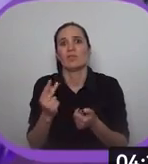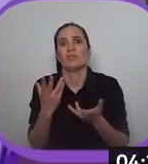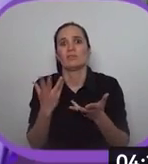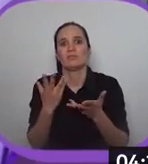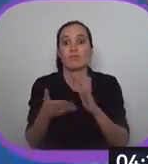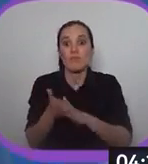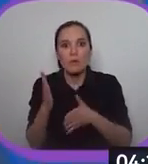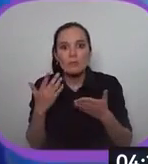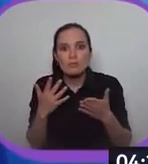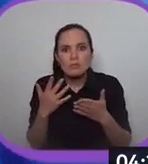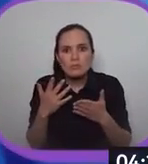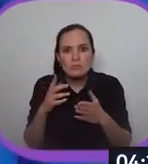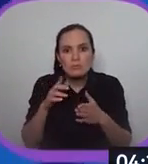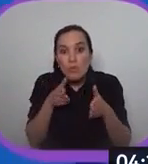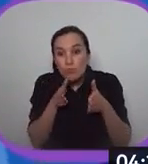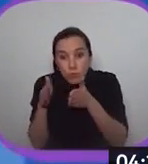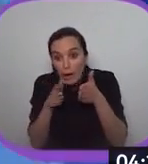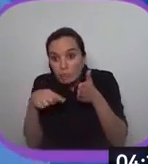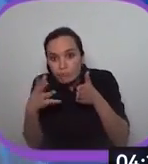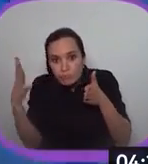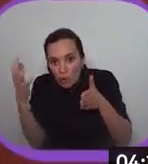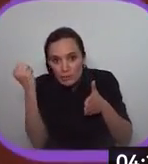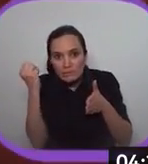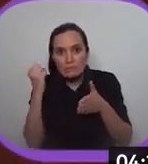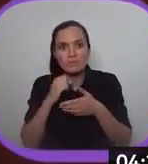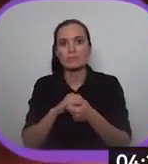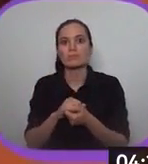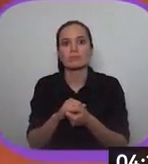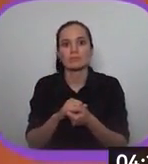¡No! ¡Bert, ya vamos! ¡Encontré otro atajo!